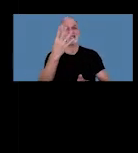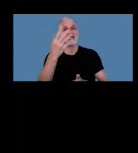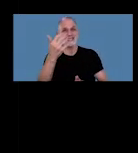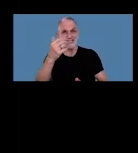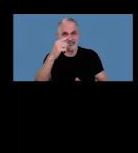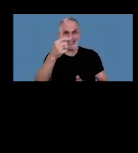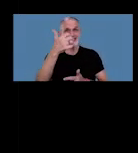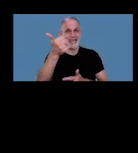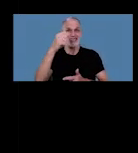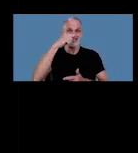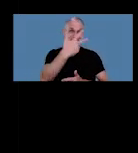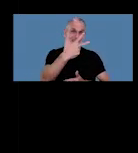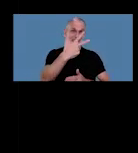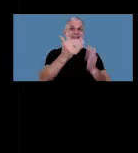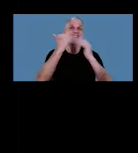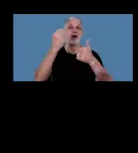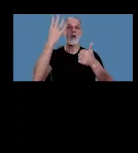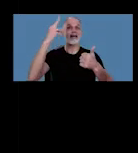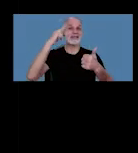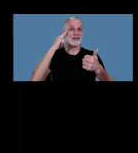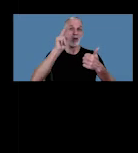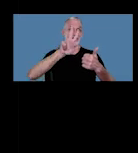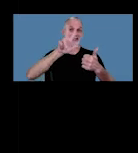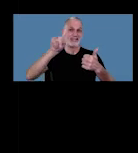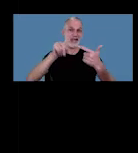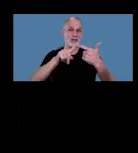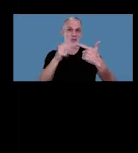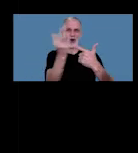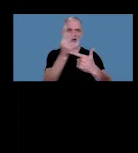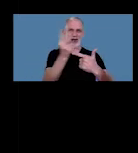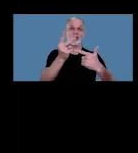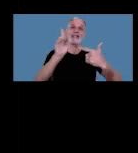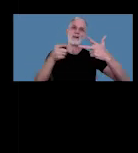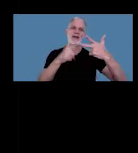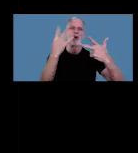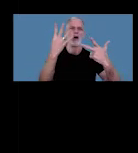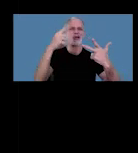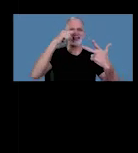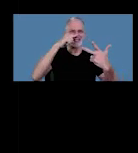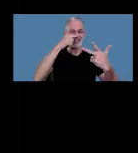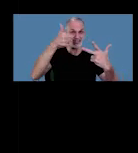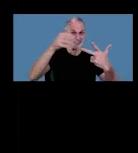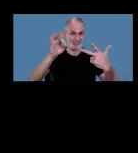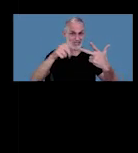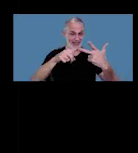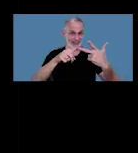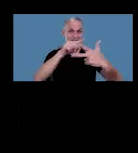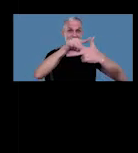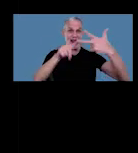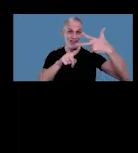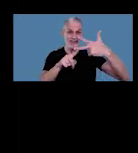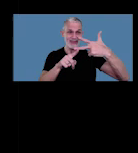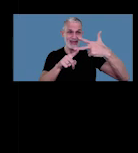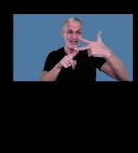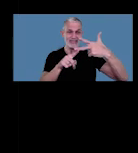la 4931, que tienen, y la 4760, que es todo